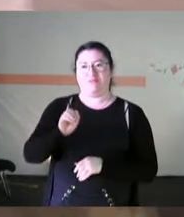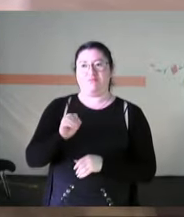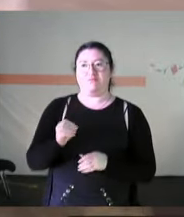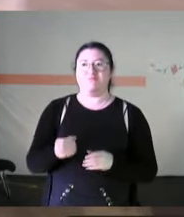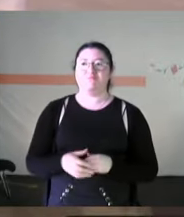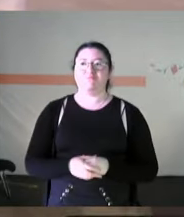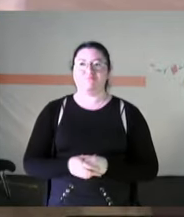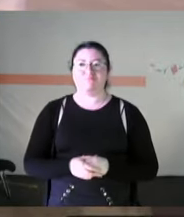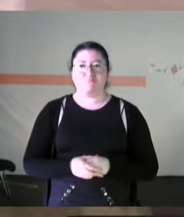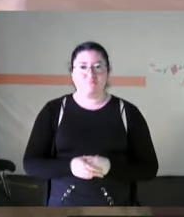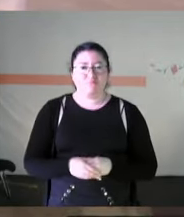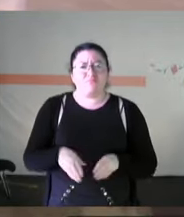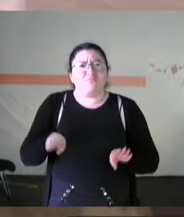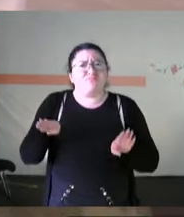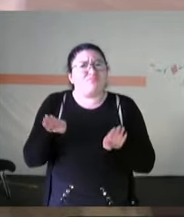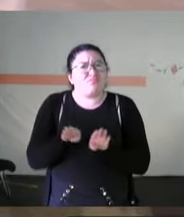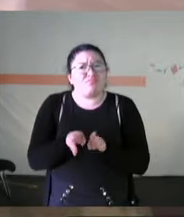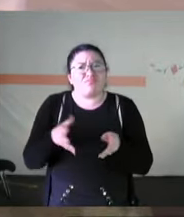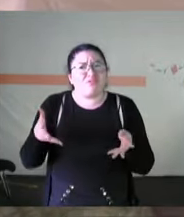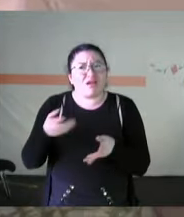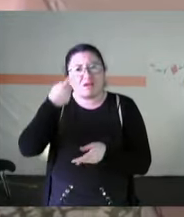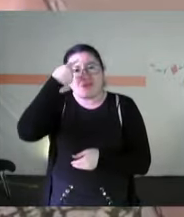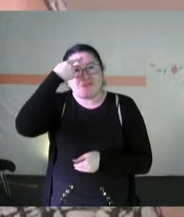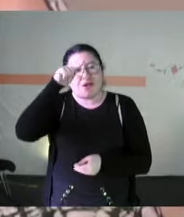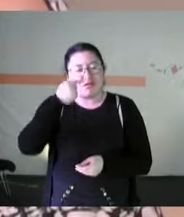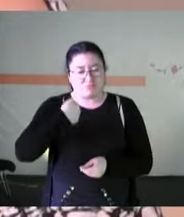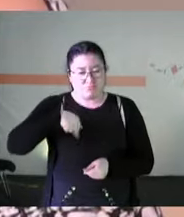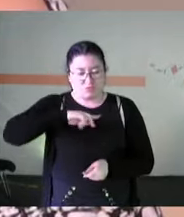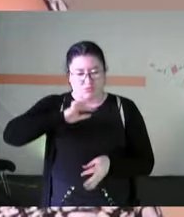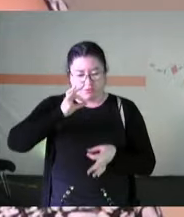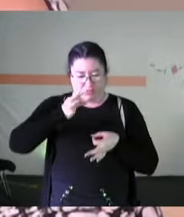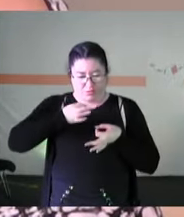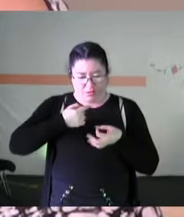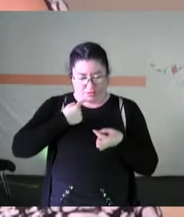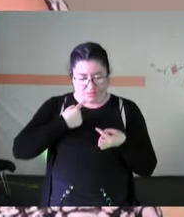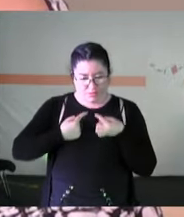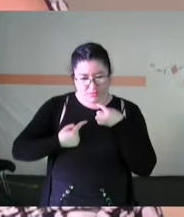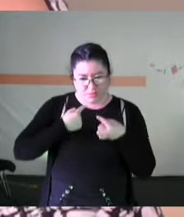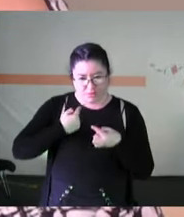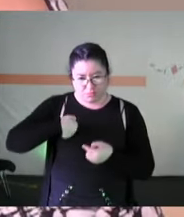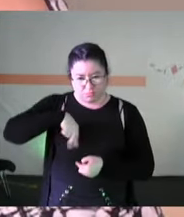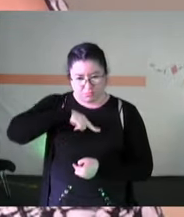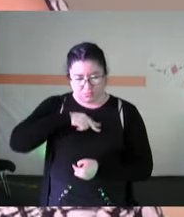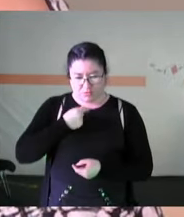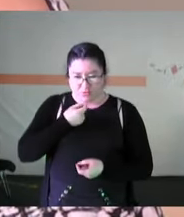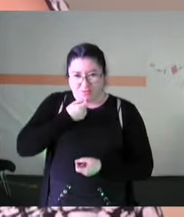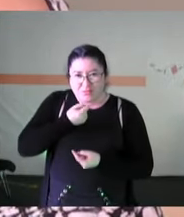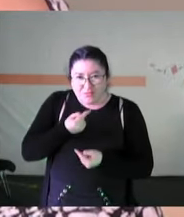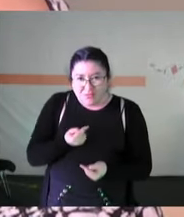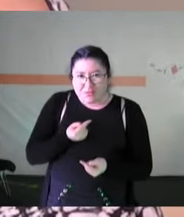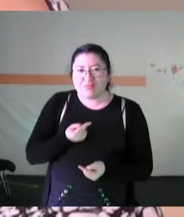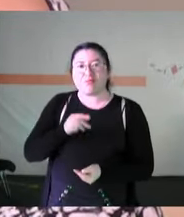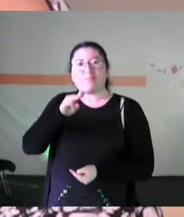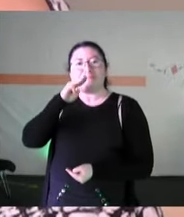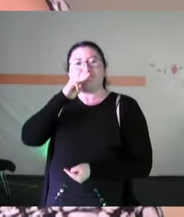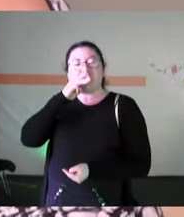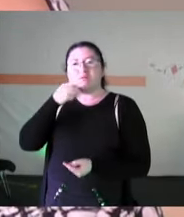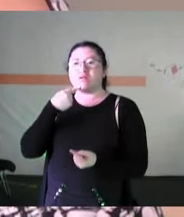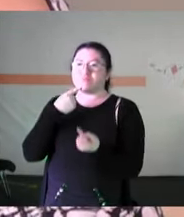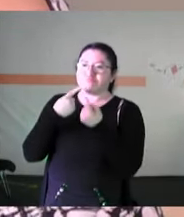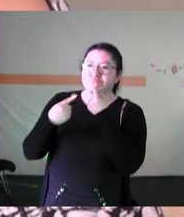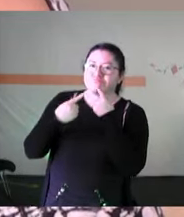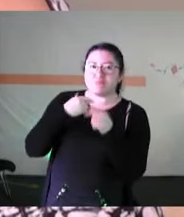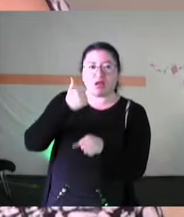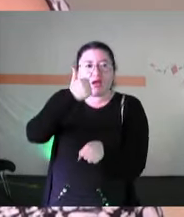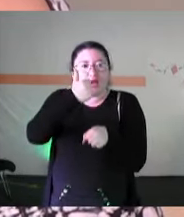¿Cómo entablamos un diálogo con nosotras mismas de niñas, con nuestras madres que fueron niñas, con nuestras abuelas